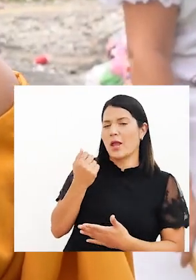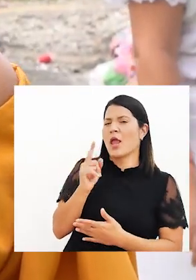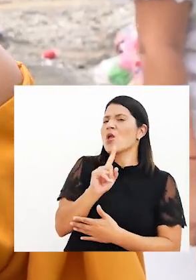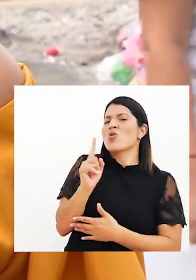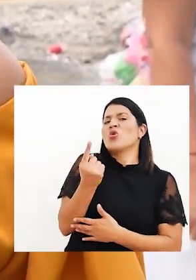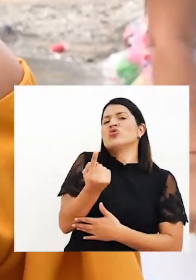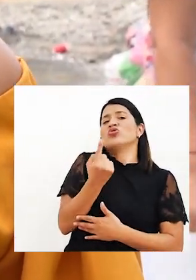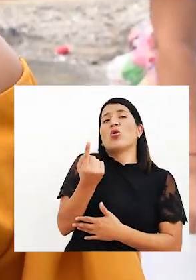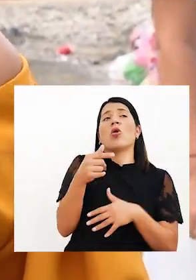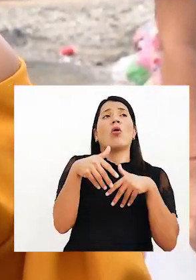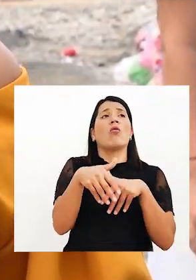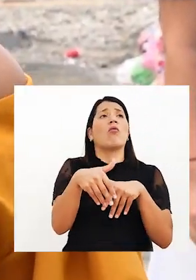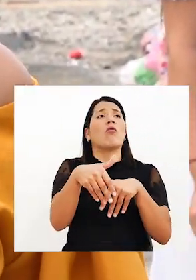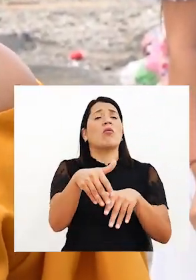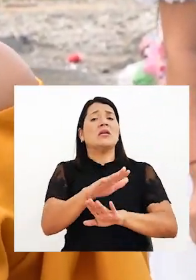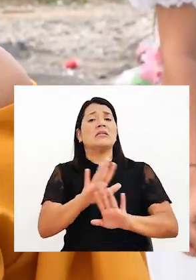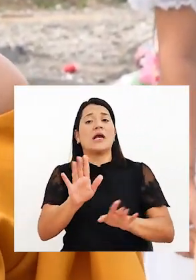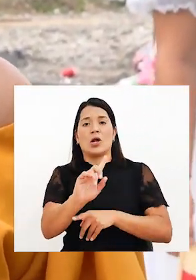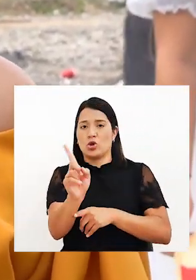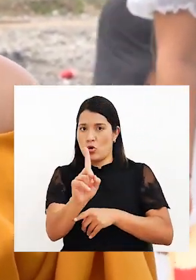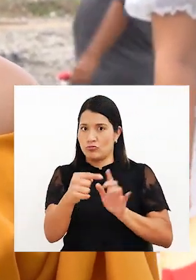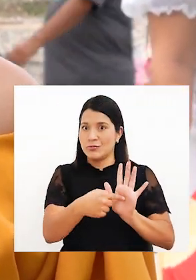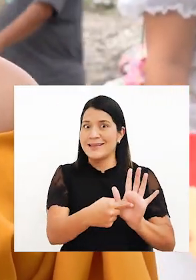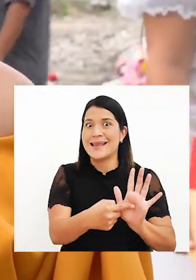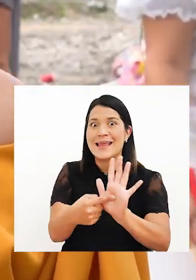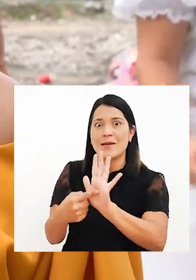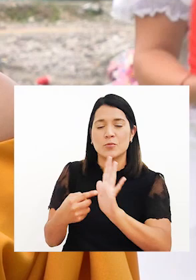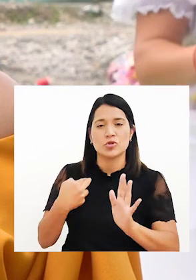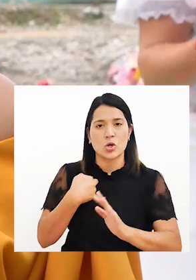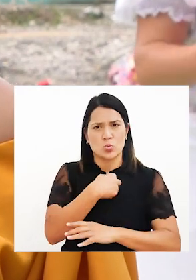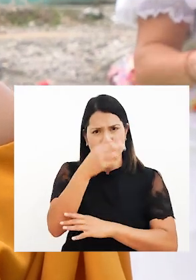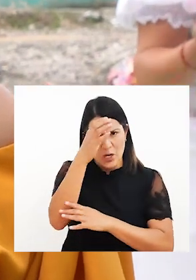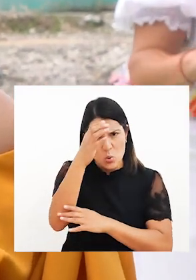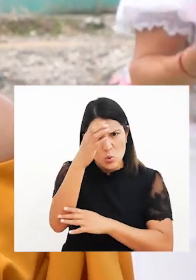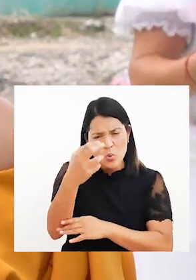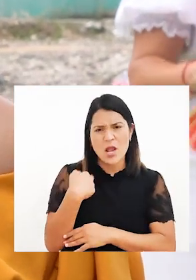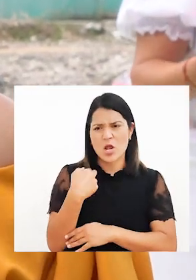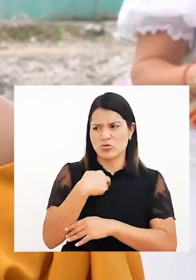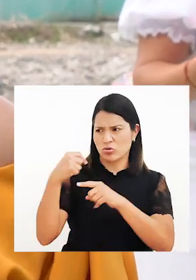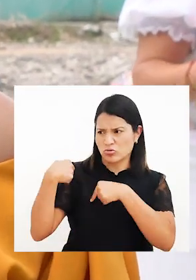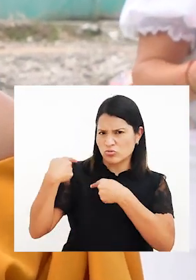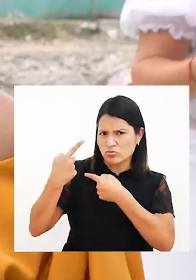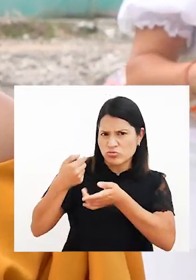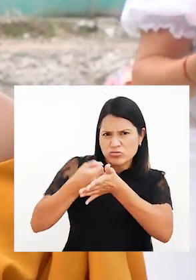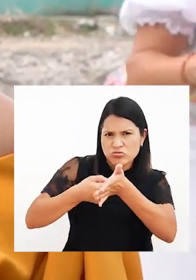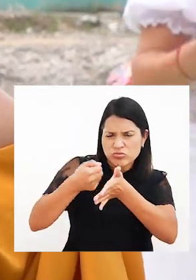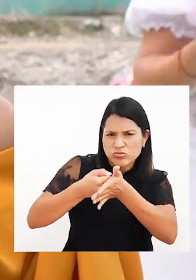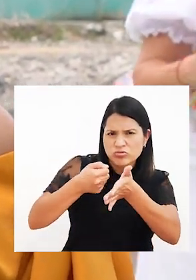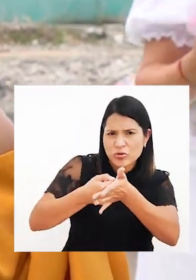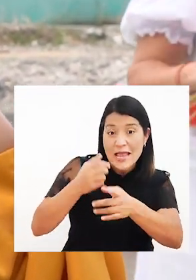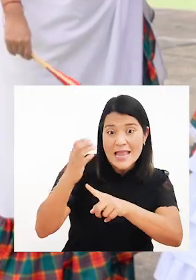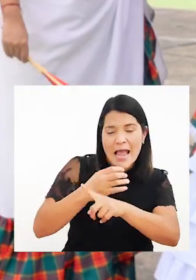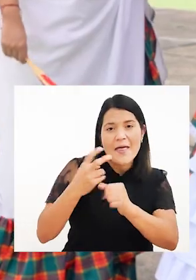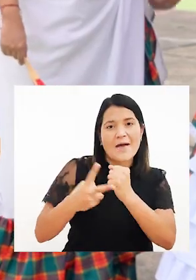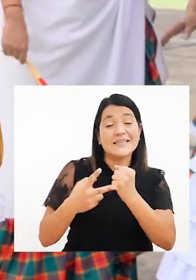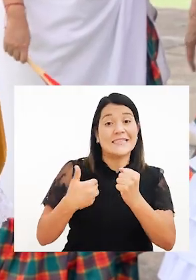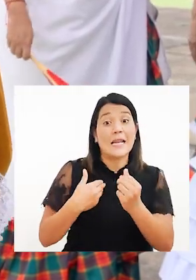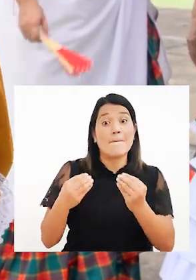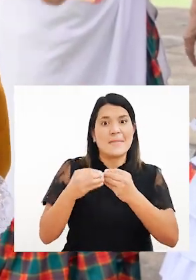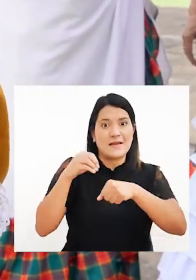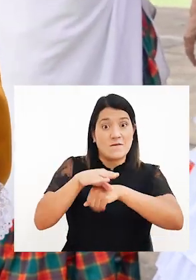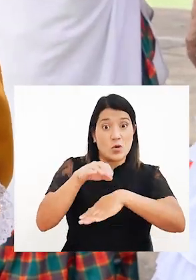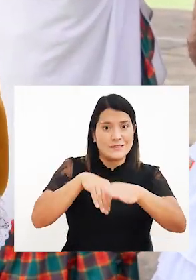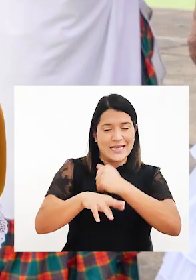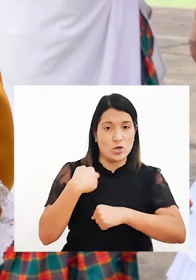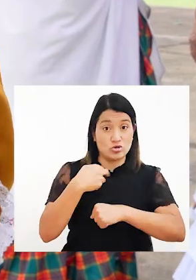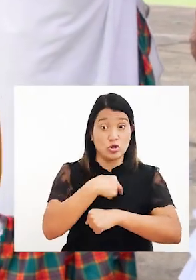simple pasacalles. Es demostrar la cultura que nosotros hemos ido trabajando poco a poco y cómo ella ha ido influyendo en nosotros. Yo soy parte de